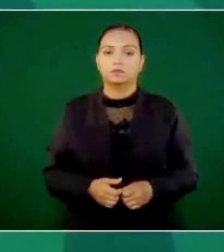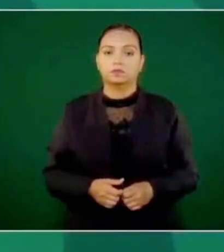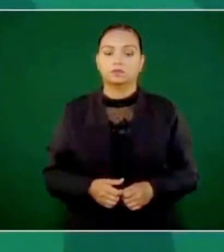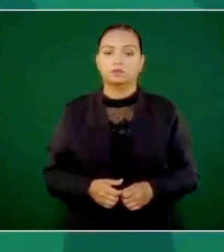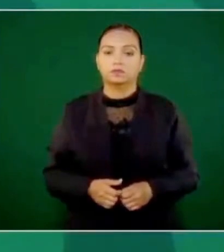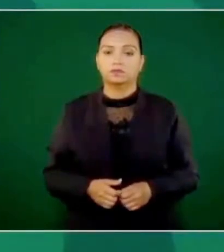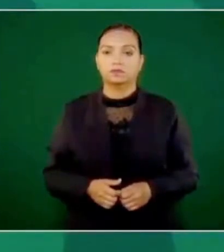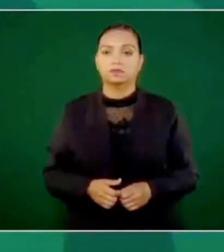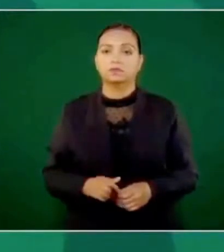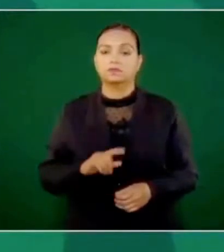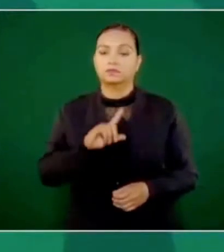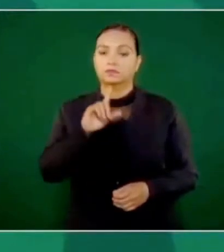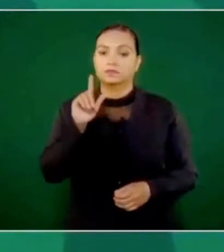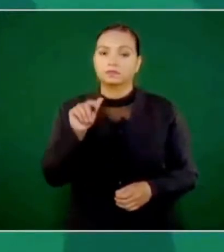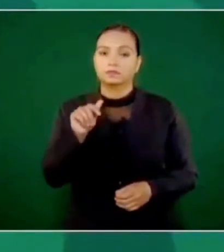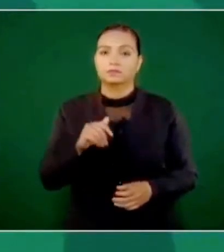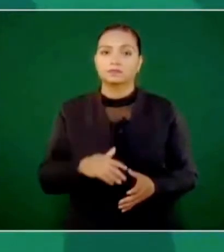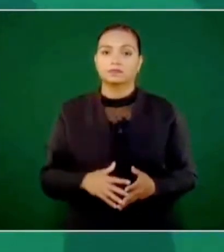y